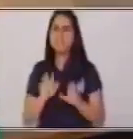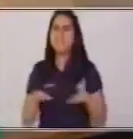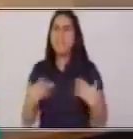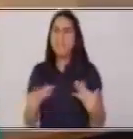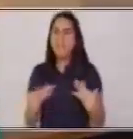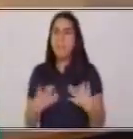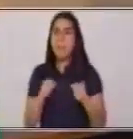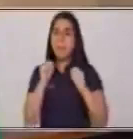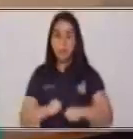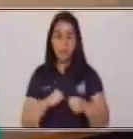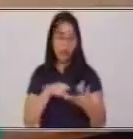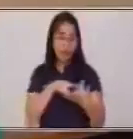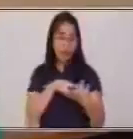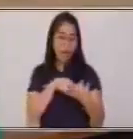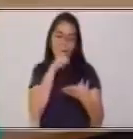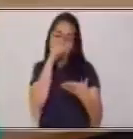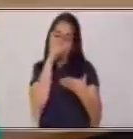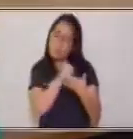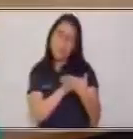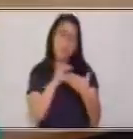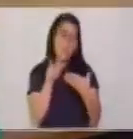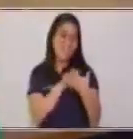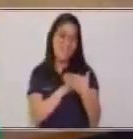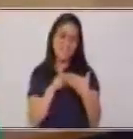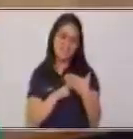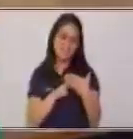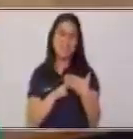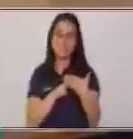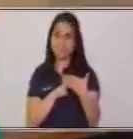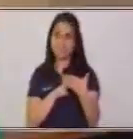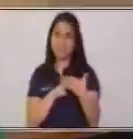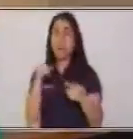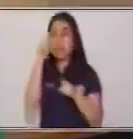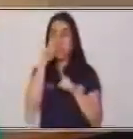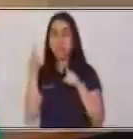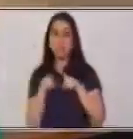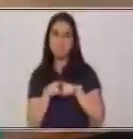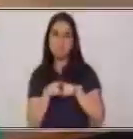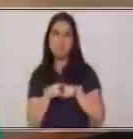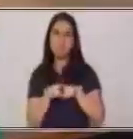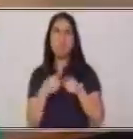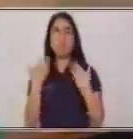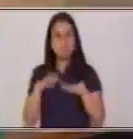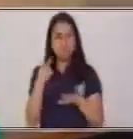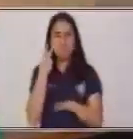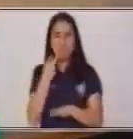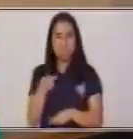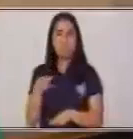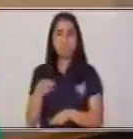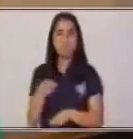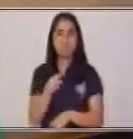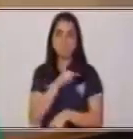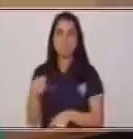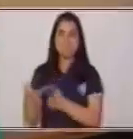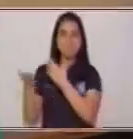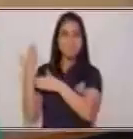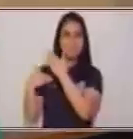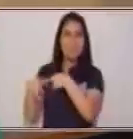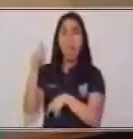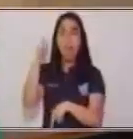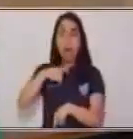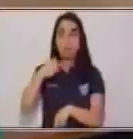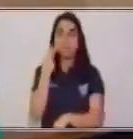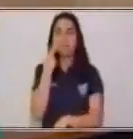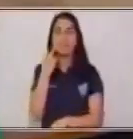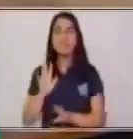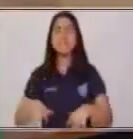para engancharnos en la lectura. También vamos a ver, eso fue la semana pasada, ahora en la clase anterior, ahora vamos